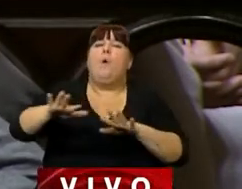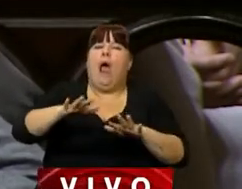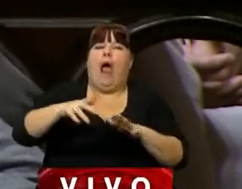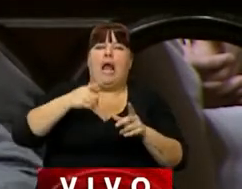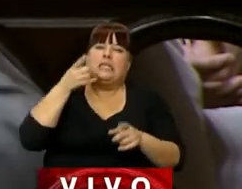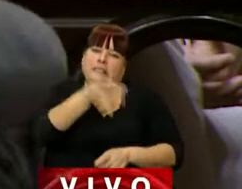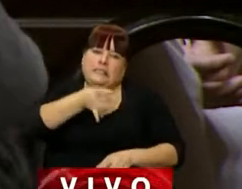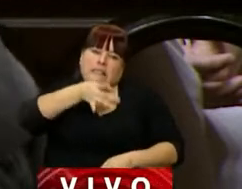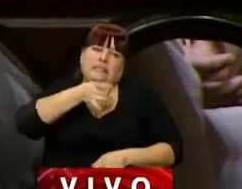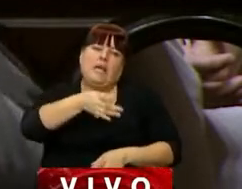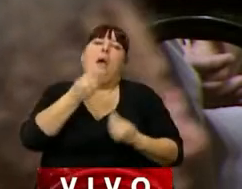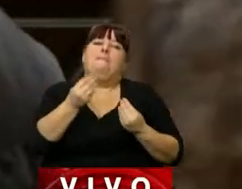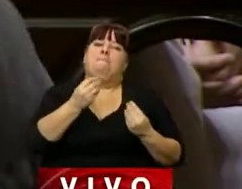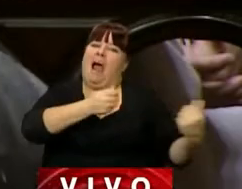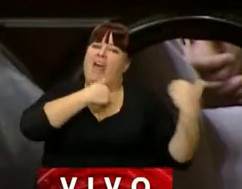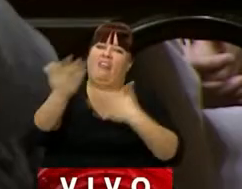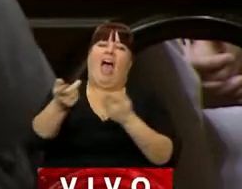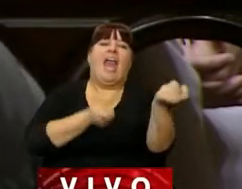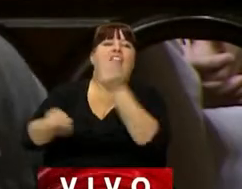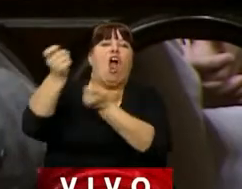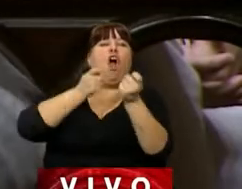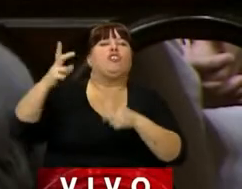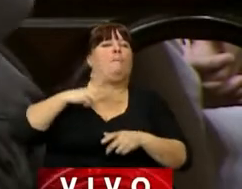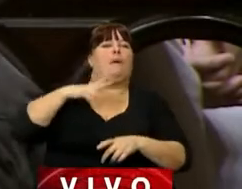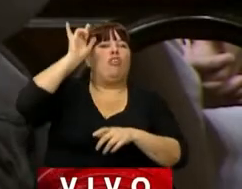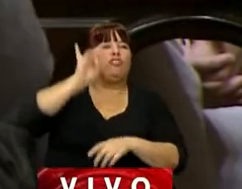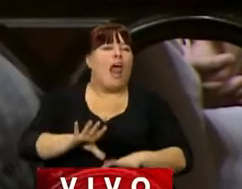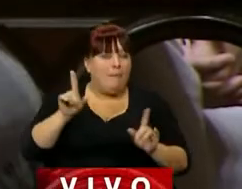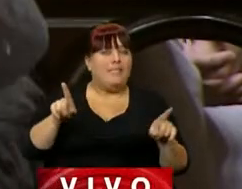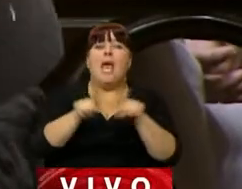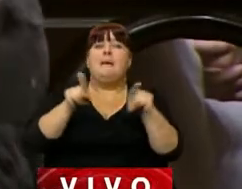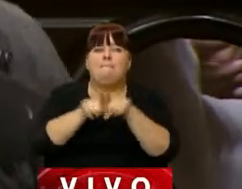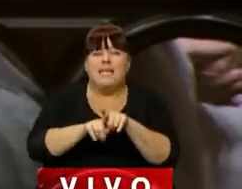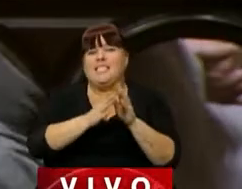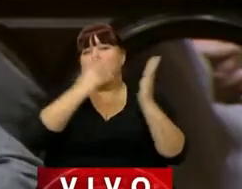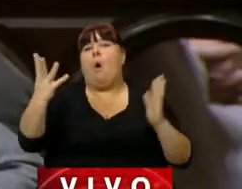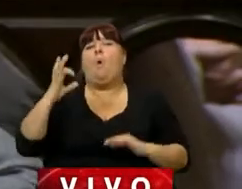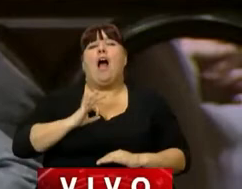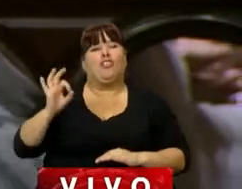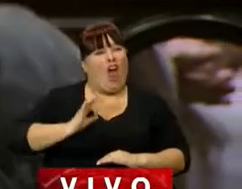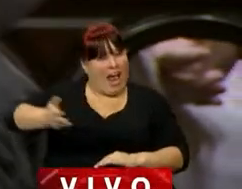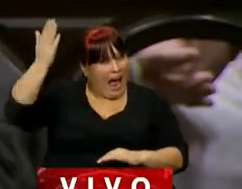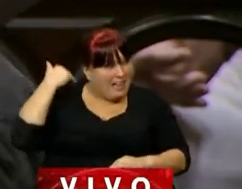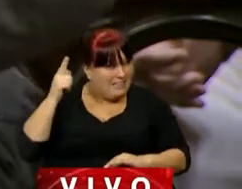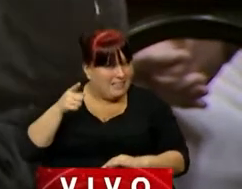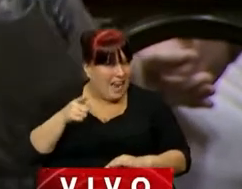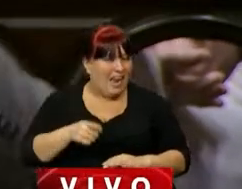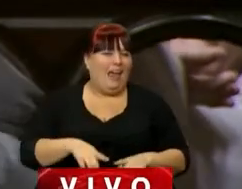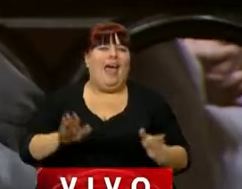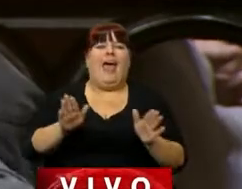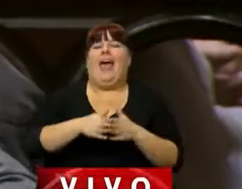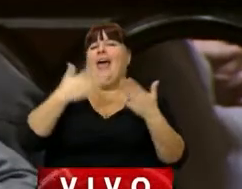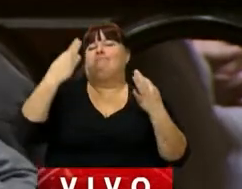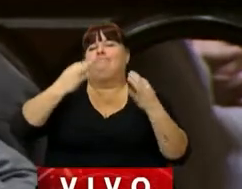de persecución para entregarle el negocio al sector privado, como hicieron durante 4 años, y las